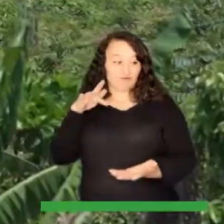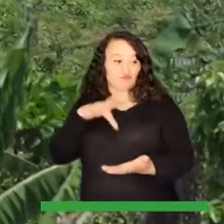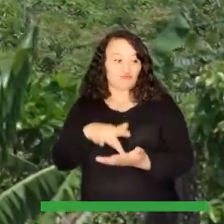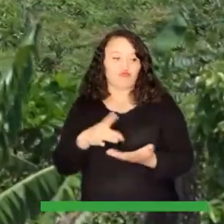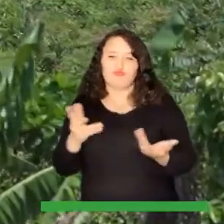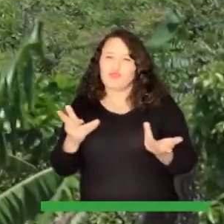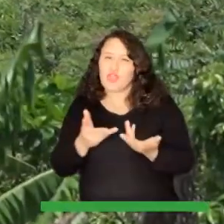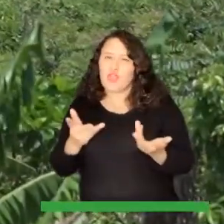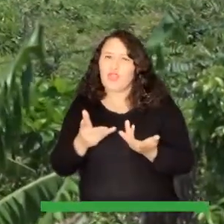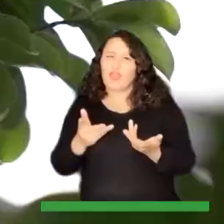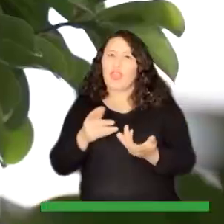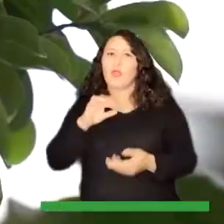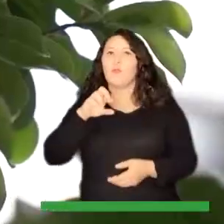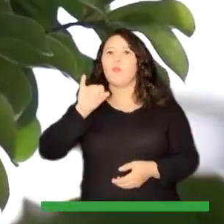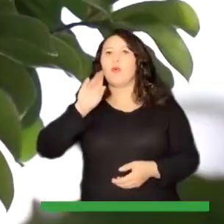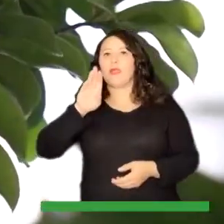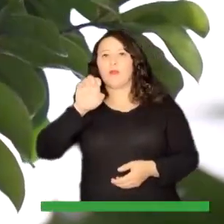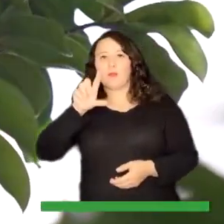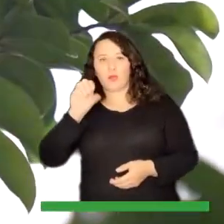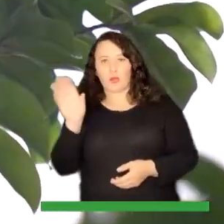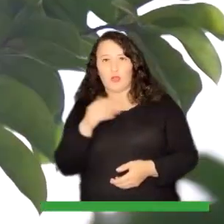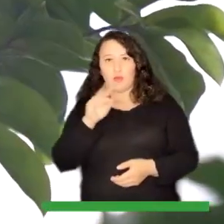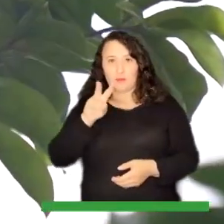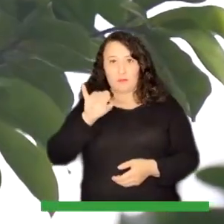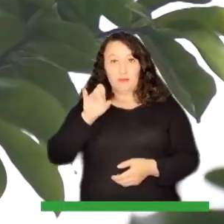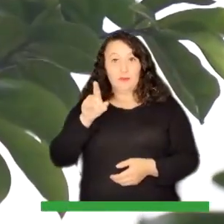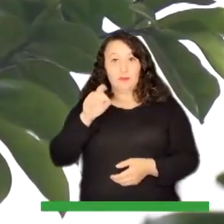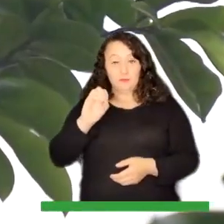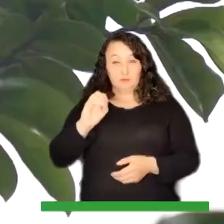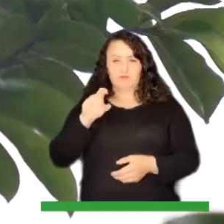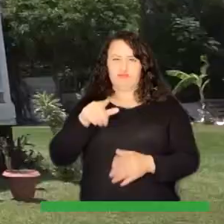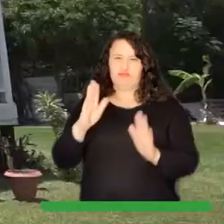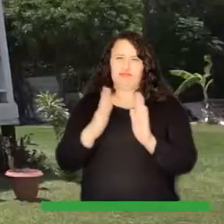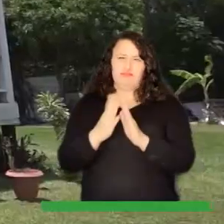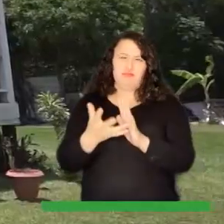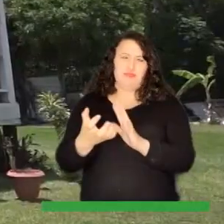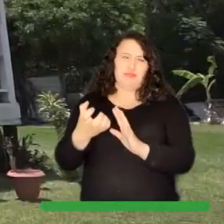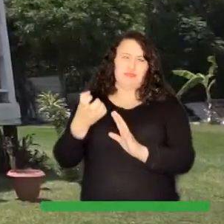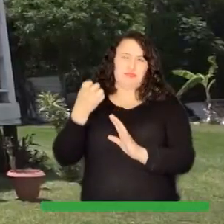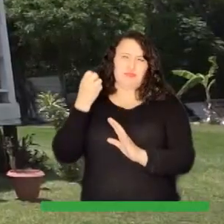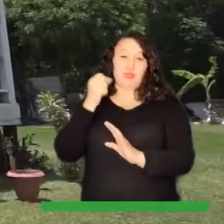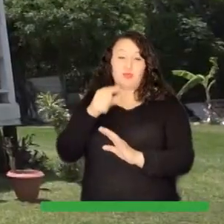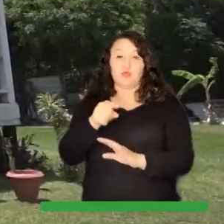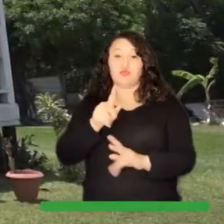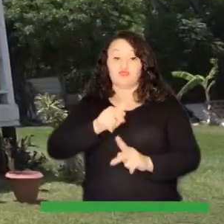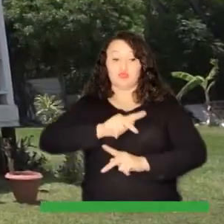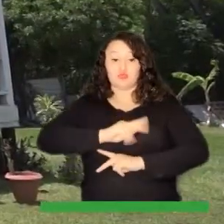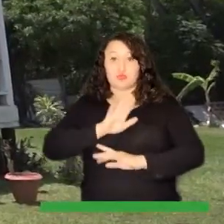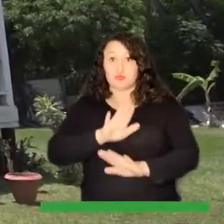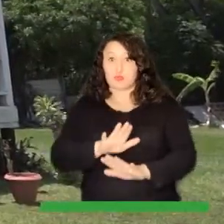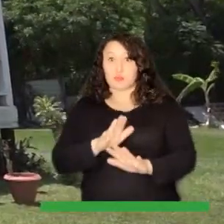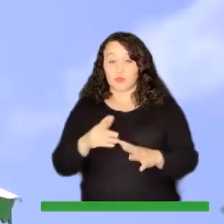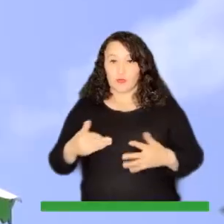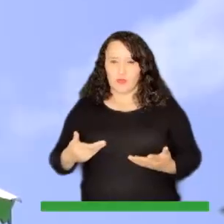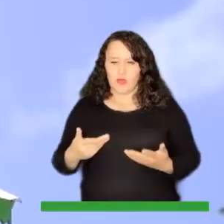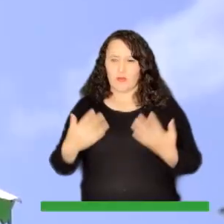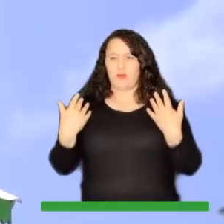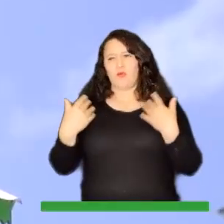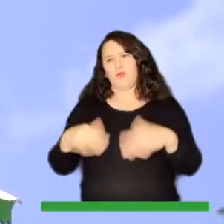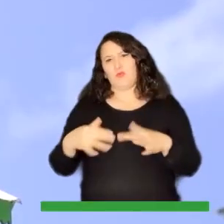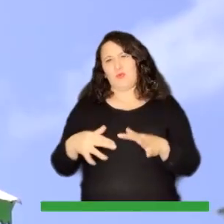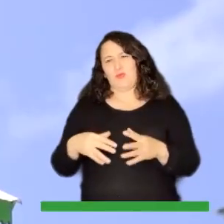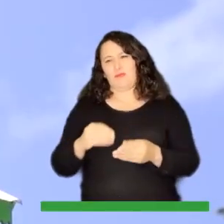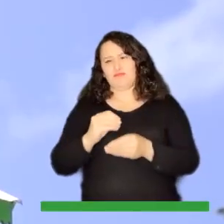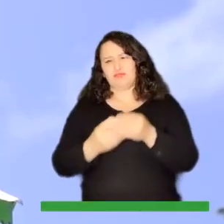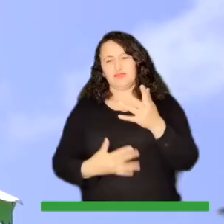Llegamos al sector de Pueblo Viejo, a esta casa típica isleña que se levantó en el centro de la reverdecida propiedad de Katiuska, a punta de